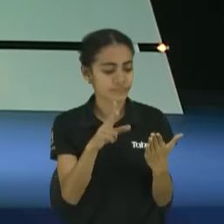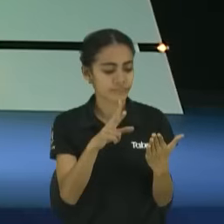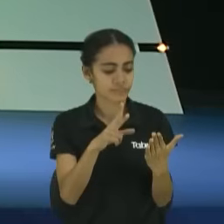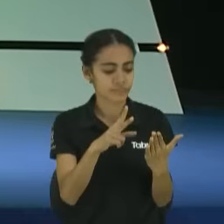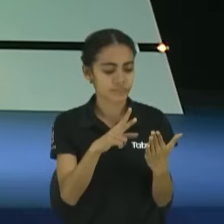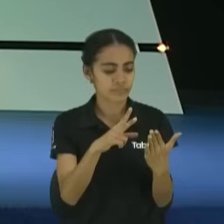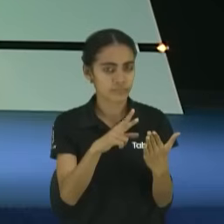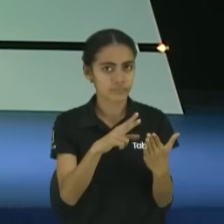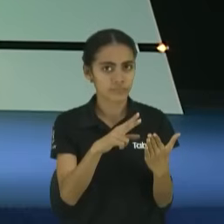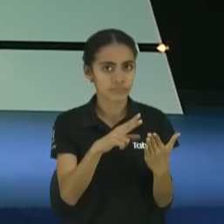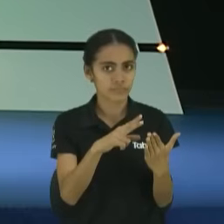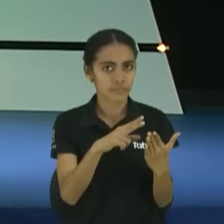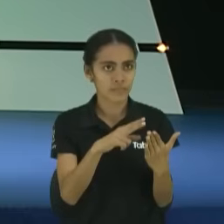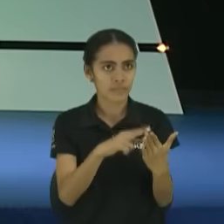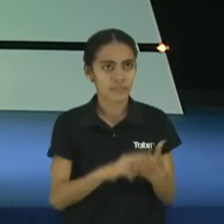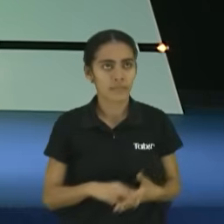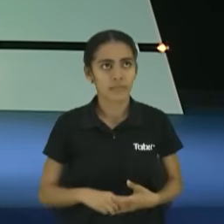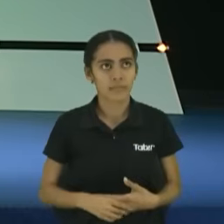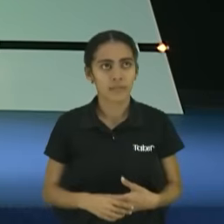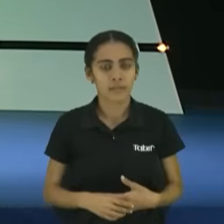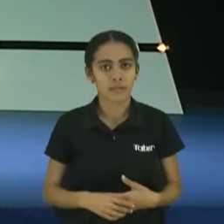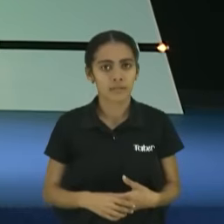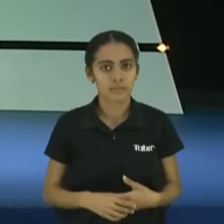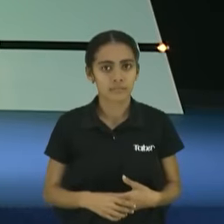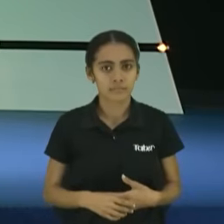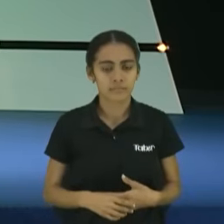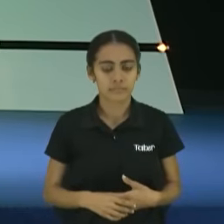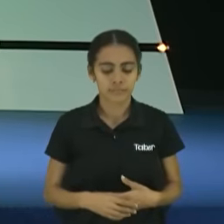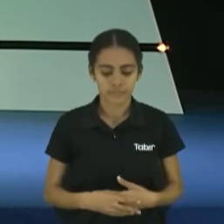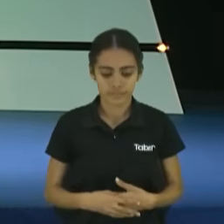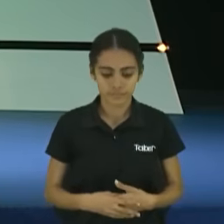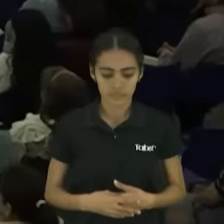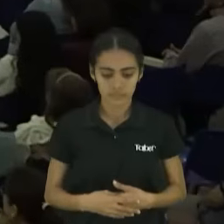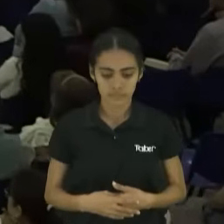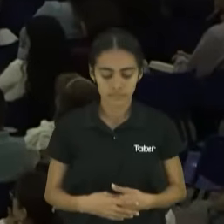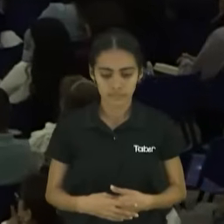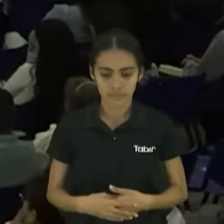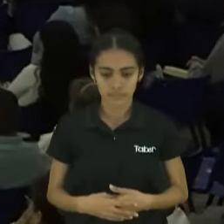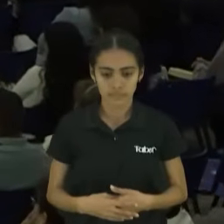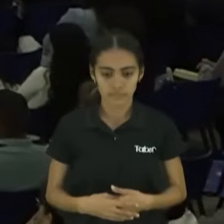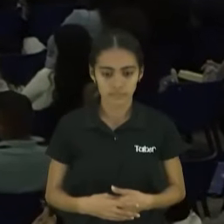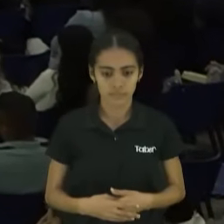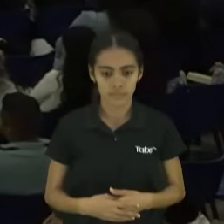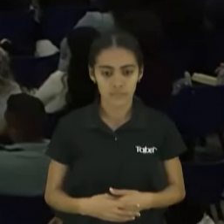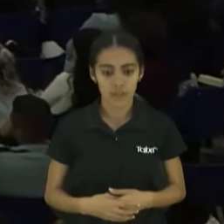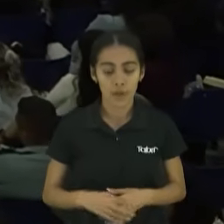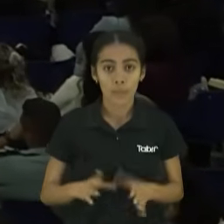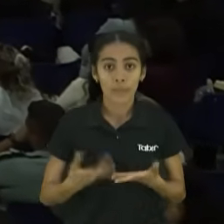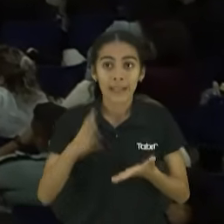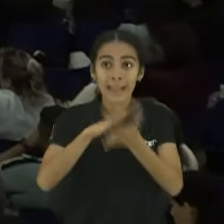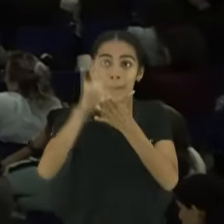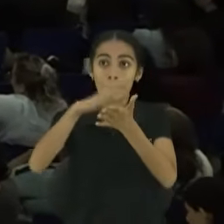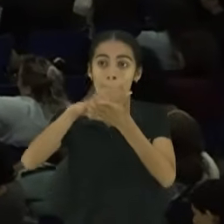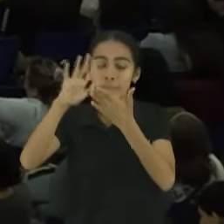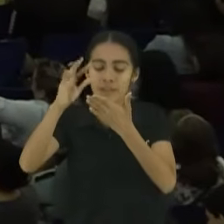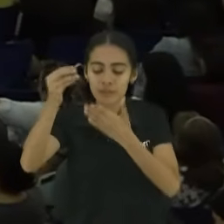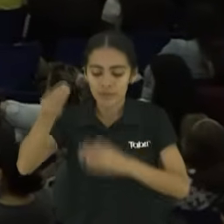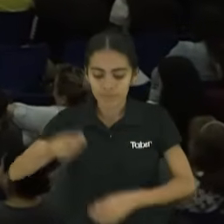o no lo has hecho? Porque si no lo has hecho, eso es mentira. Porque el reposo del Espíritu es